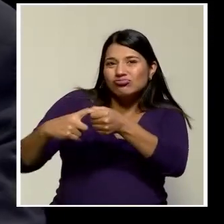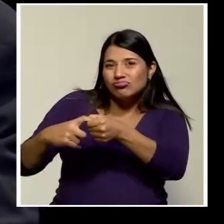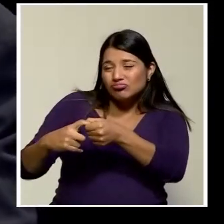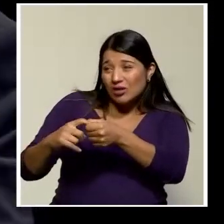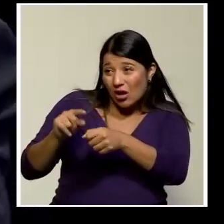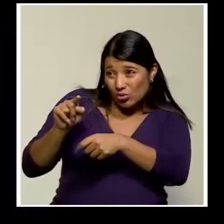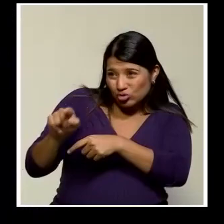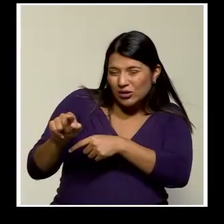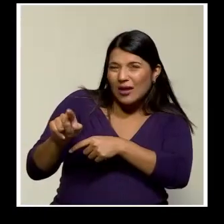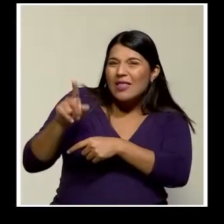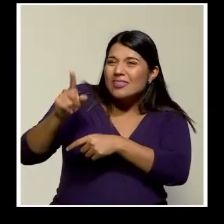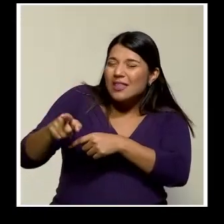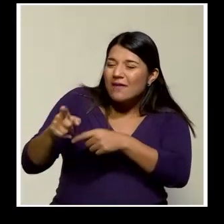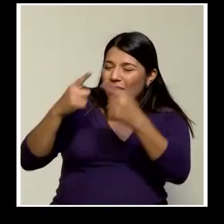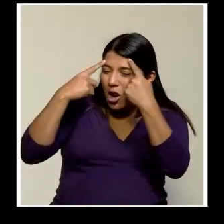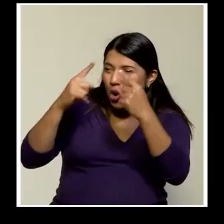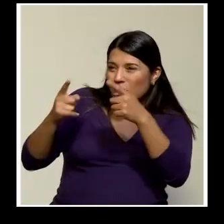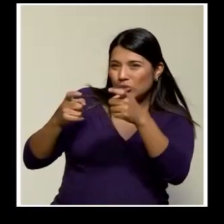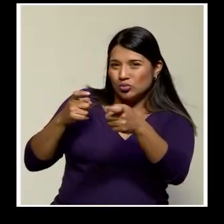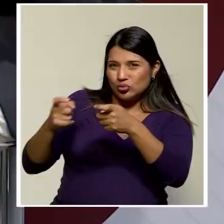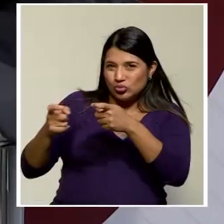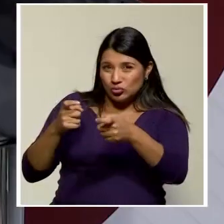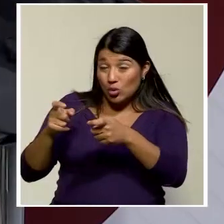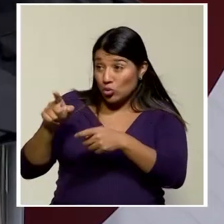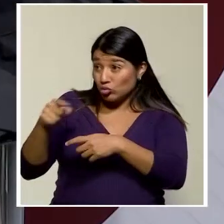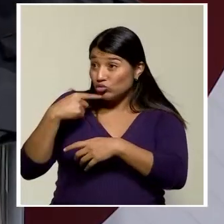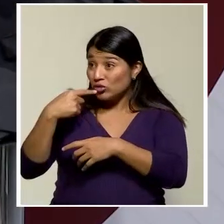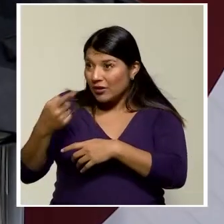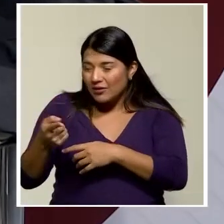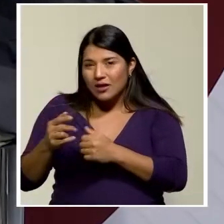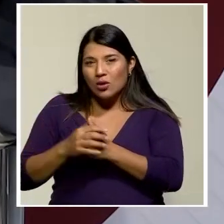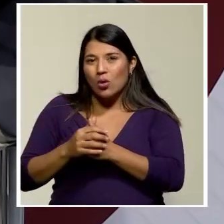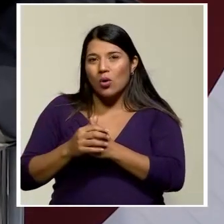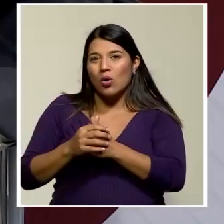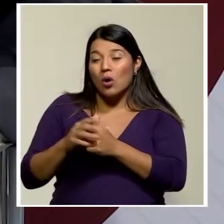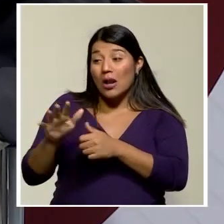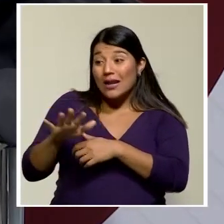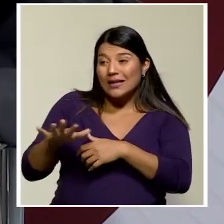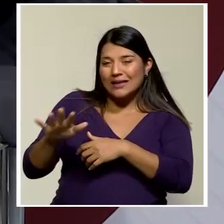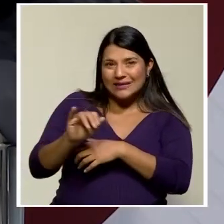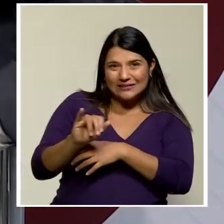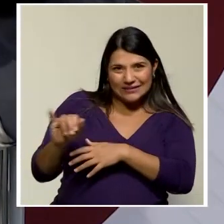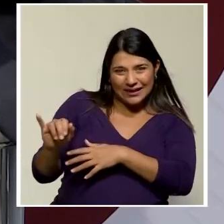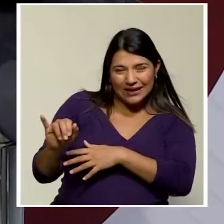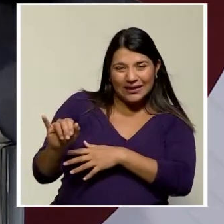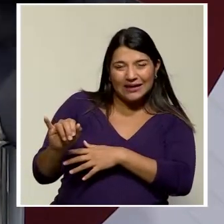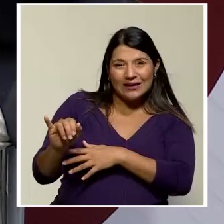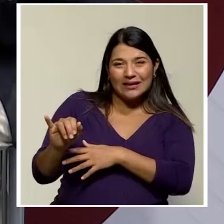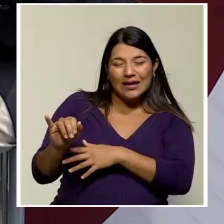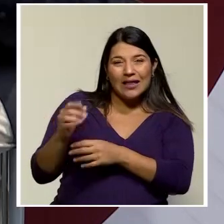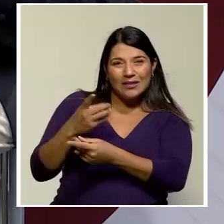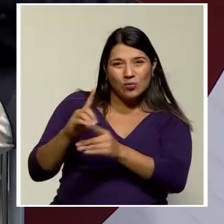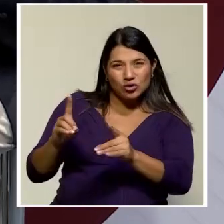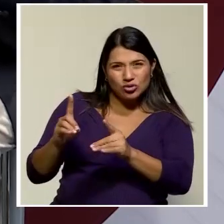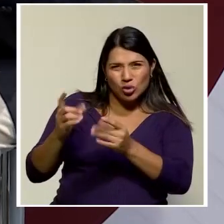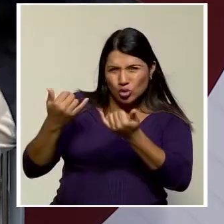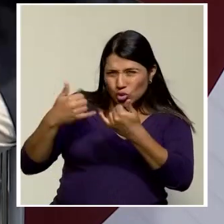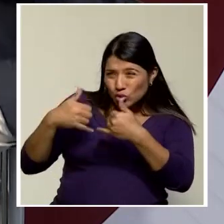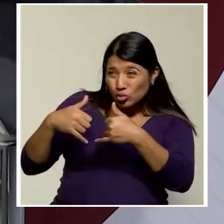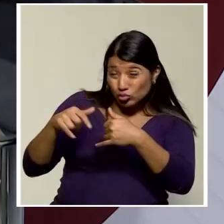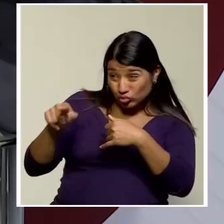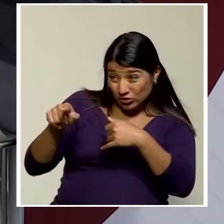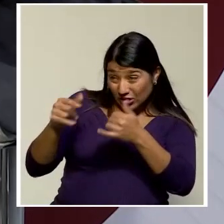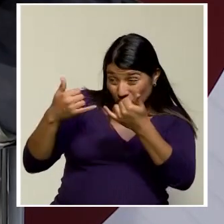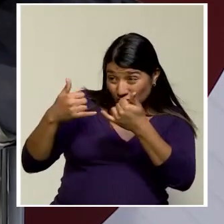tiene que moderar un poco. Usted recién tangencialmente dijo, bueno, la izquierda moderada, la izquierda democrática, todavía se define como